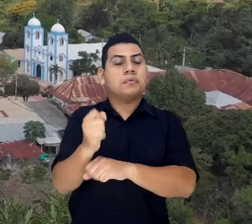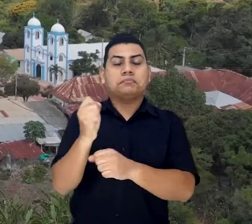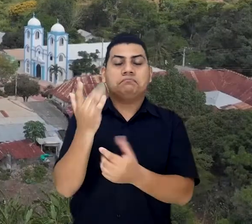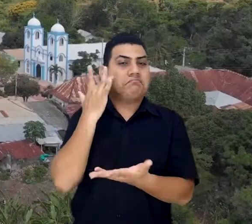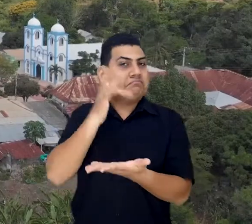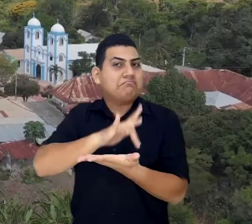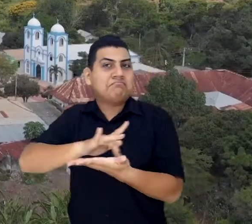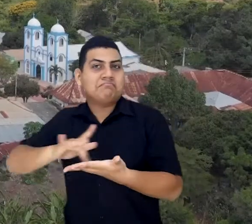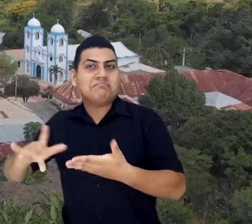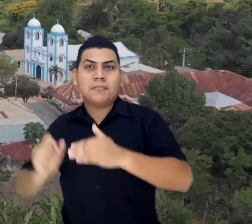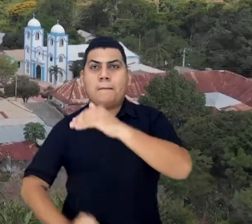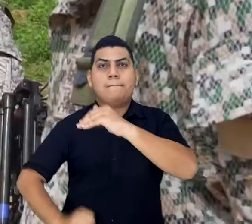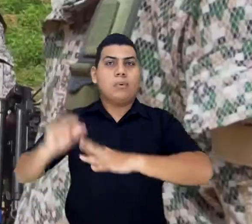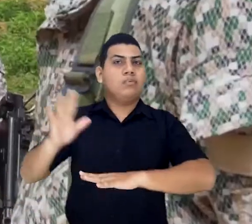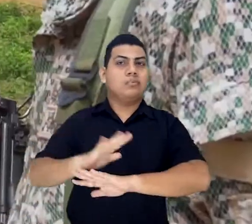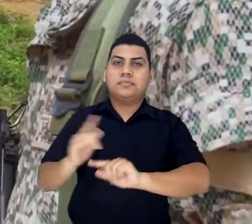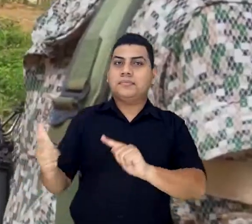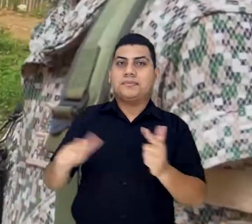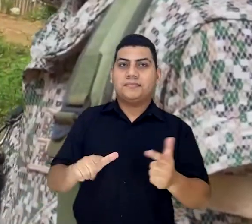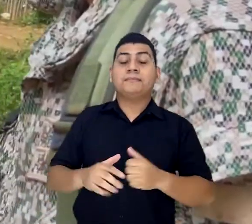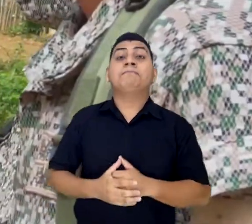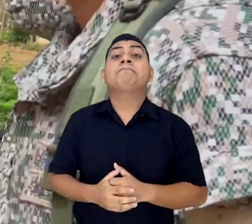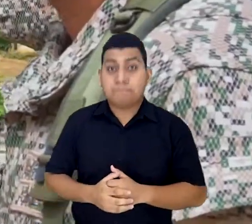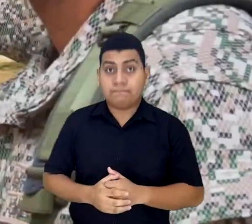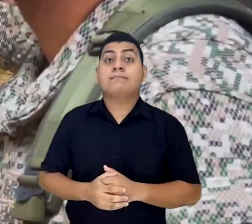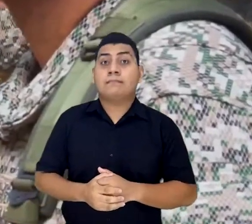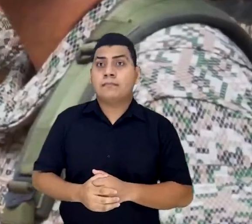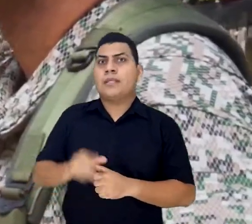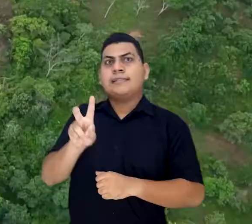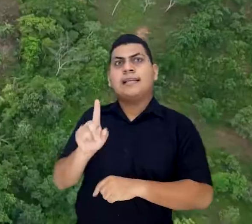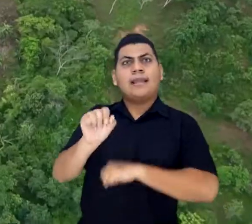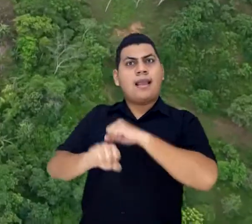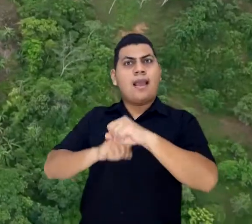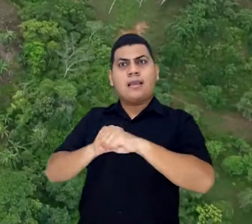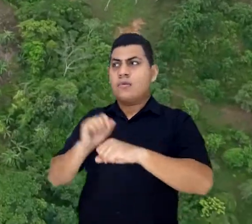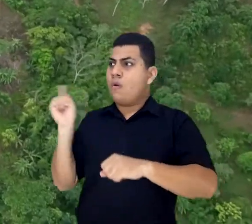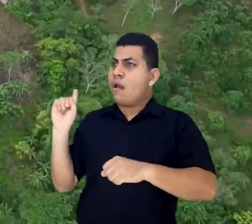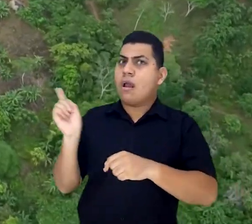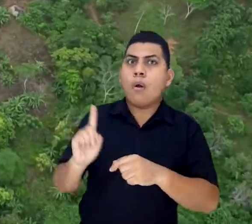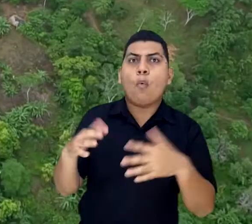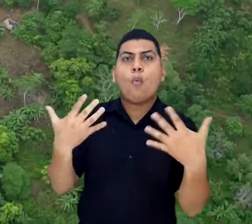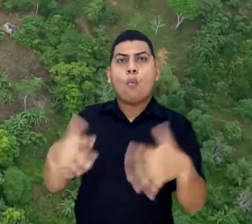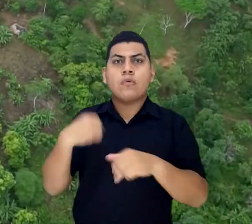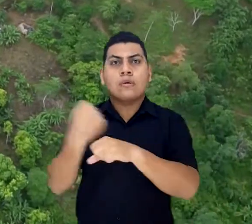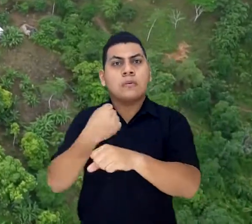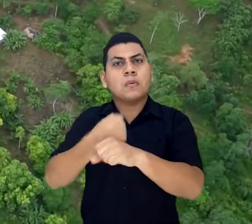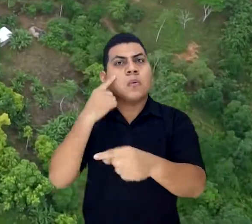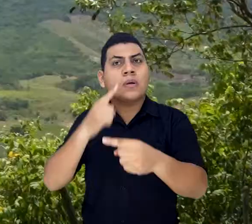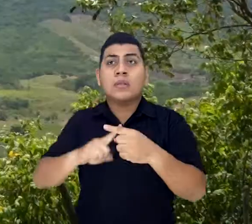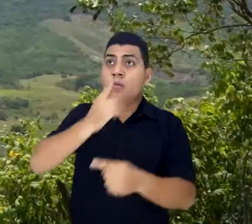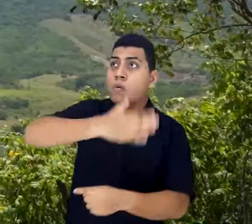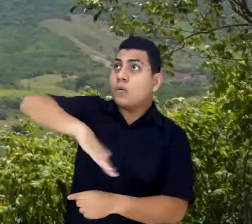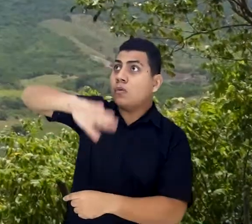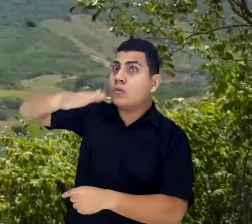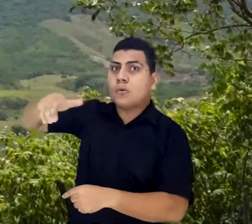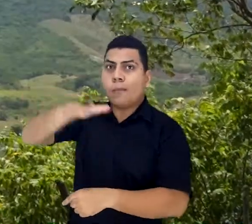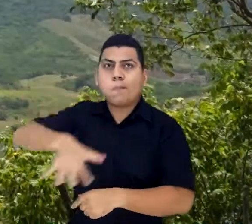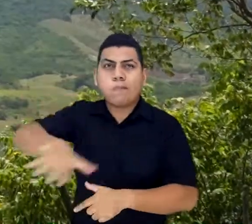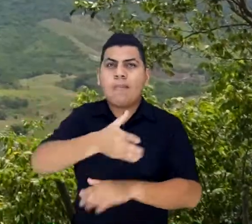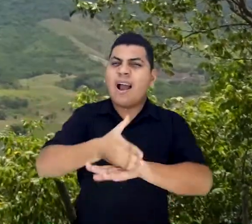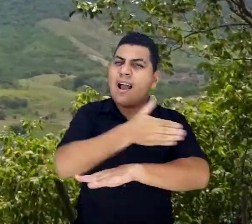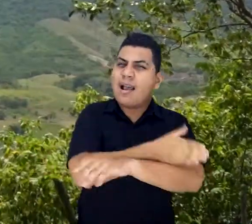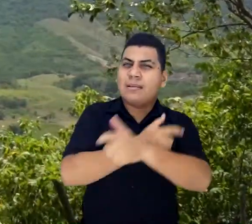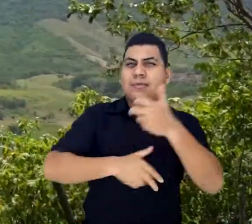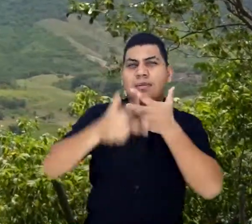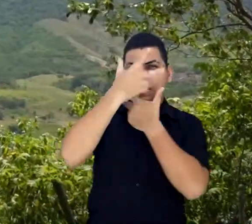más de 8 años, miembros de la Fuerza Pública trabajaron para desminar los campos montemarianos, que fueron objeto de la presencia de grupos al margen